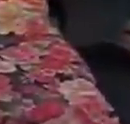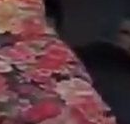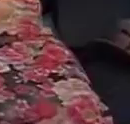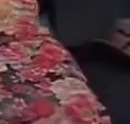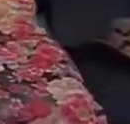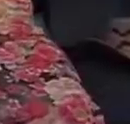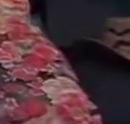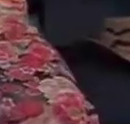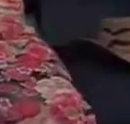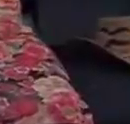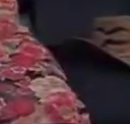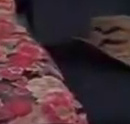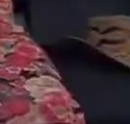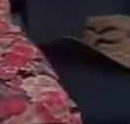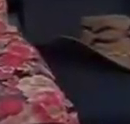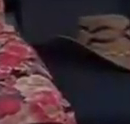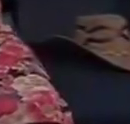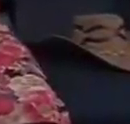Gloria a